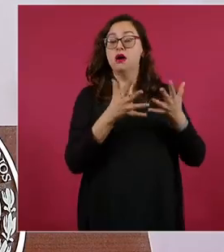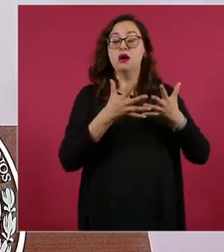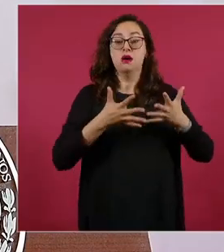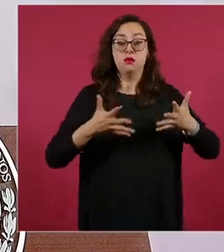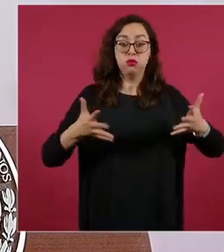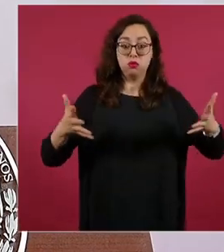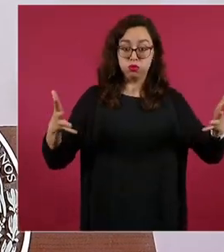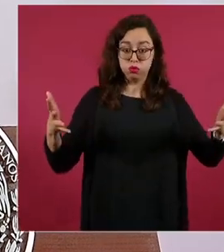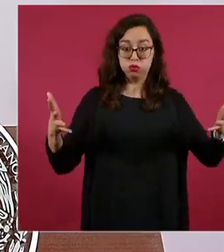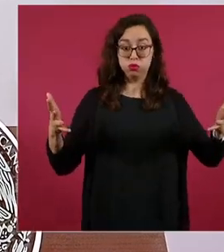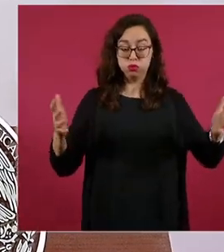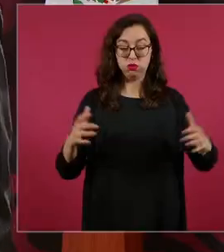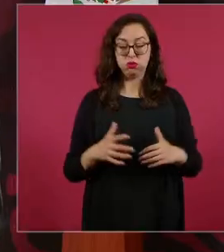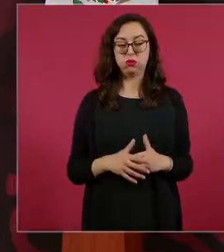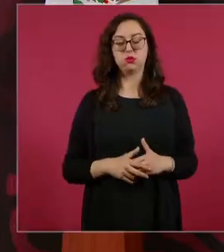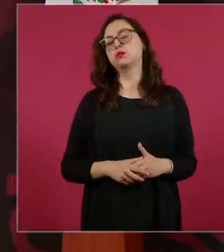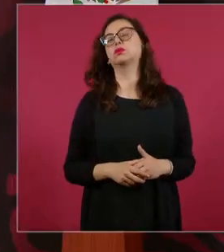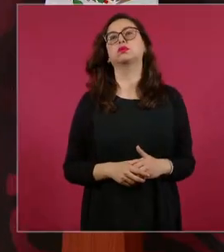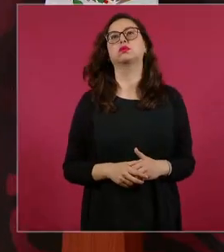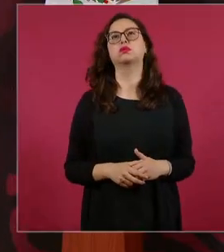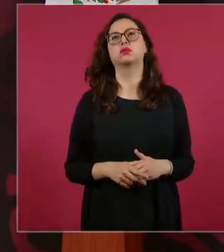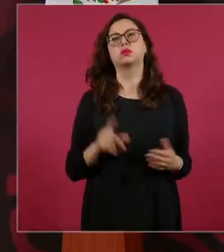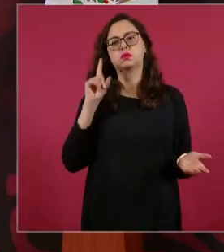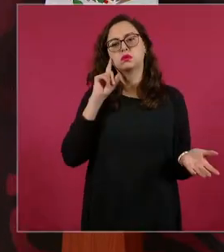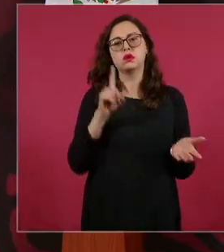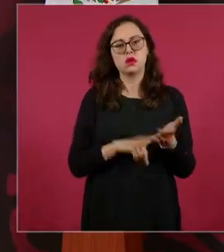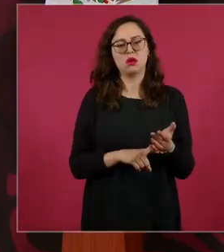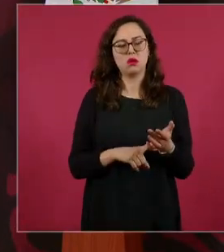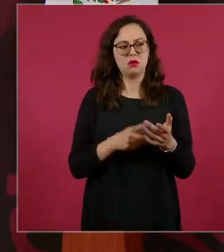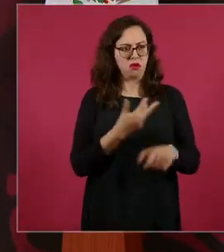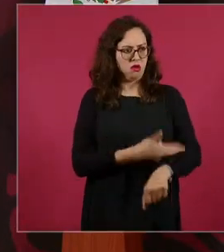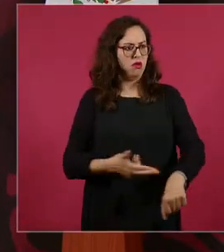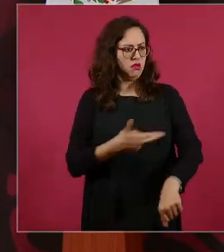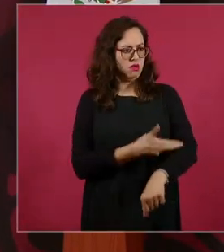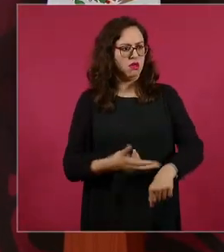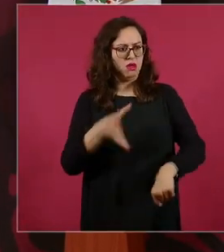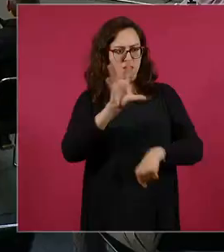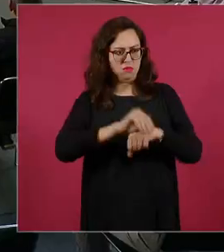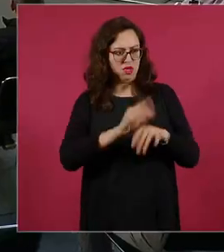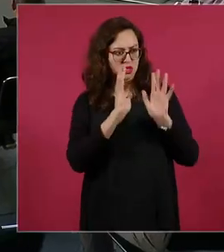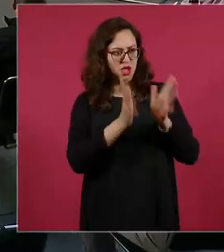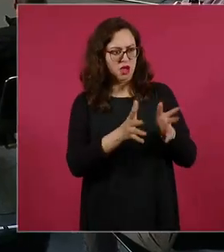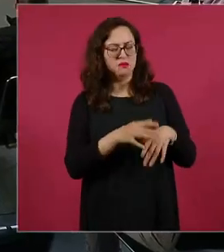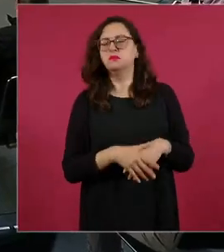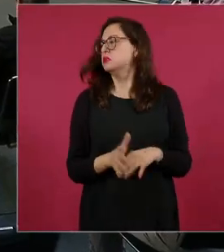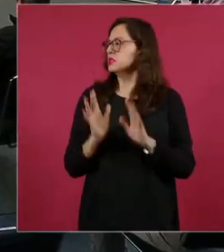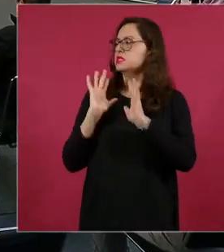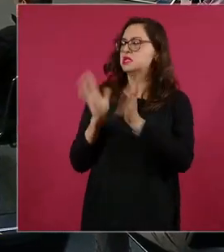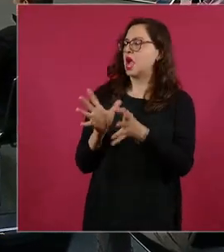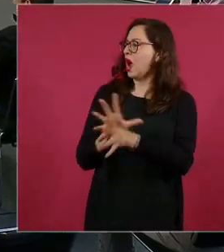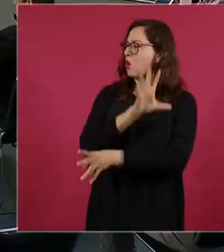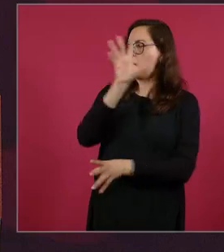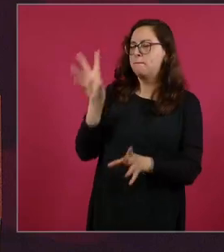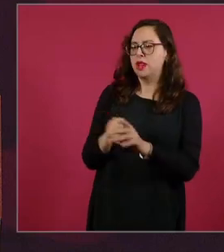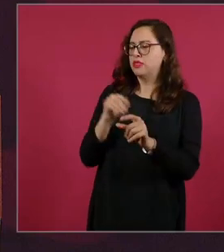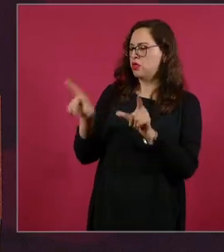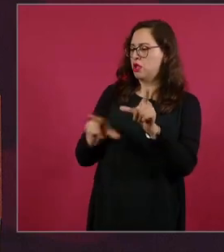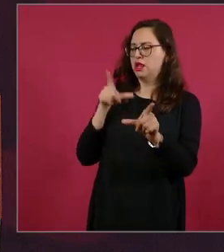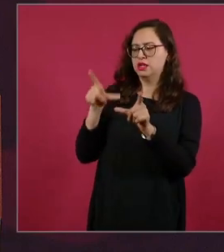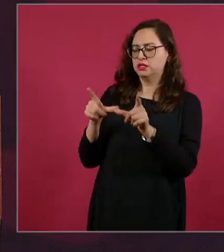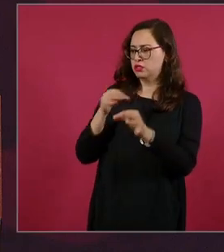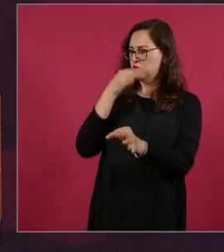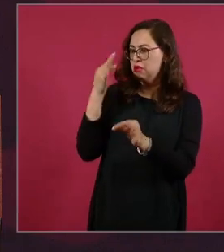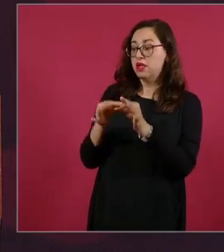ya se tienen los permisos ya se tienen absolutamente todo están construyendo las